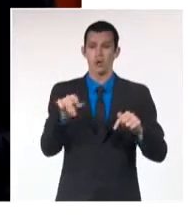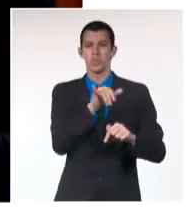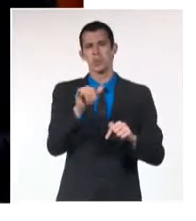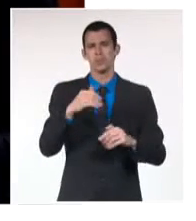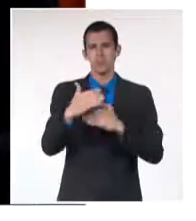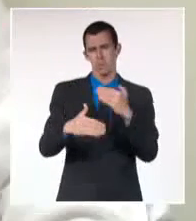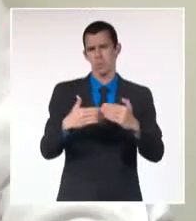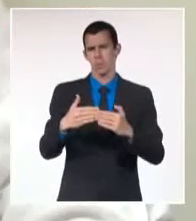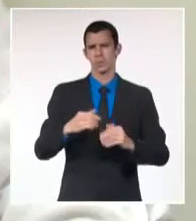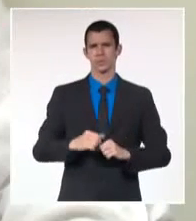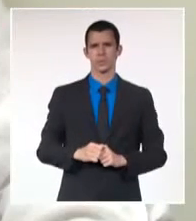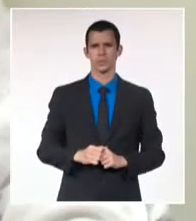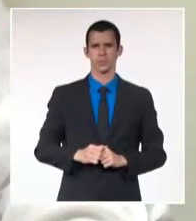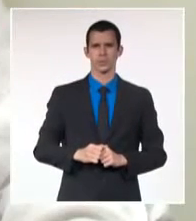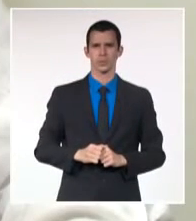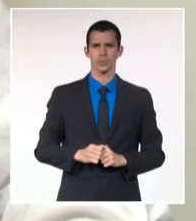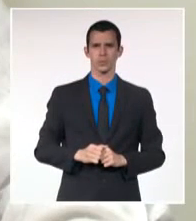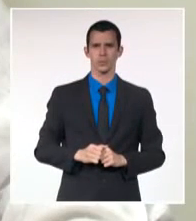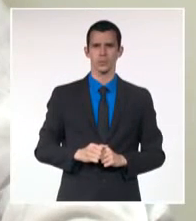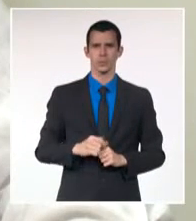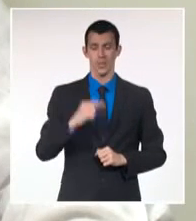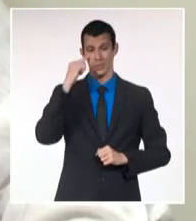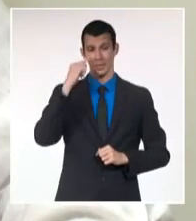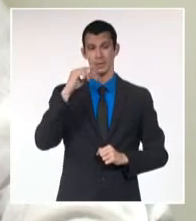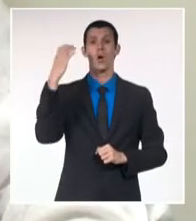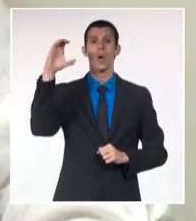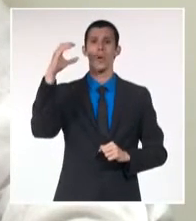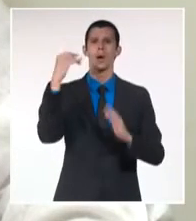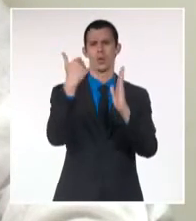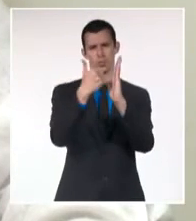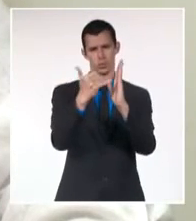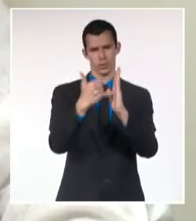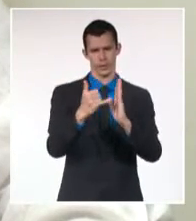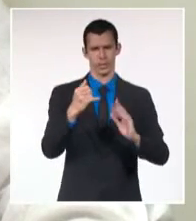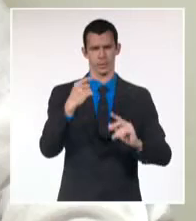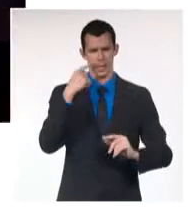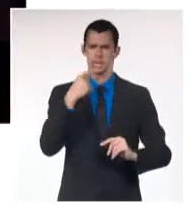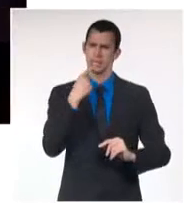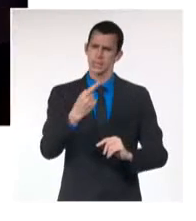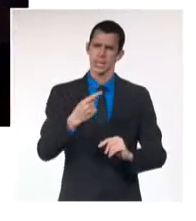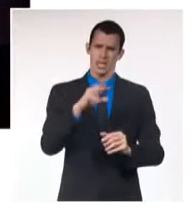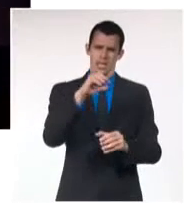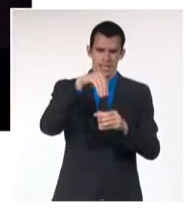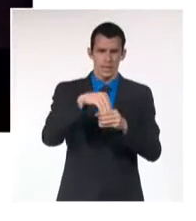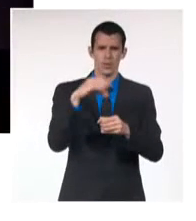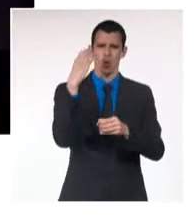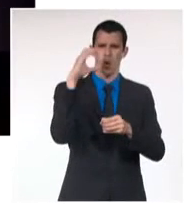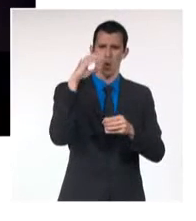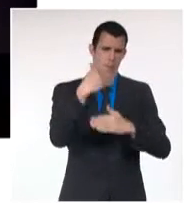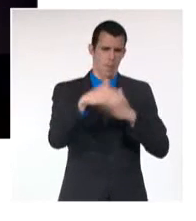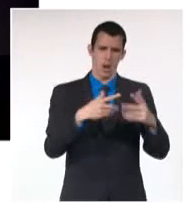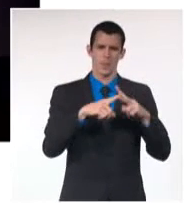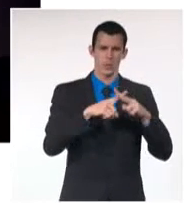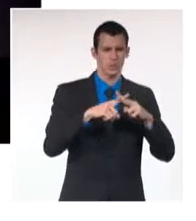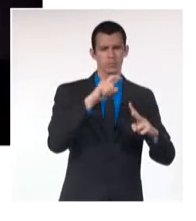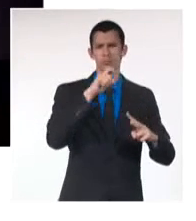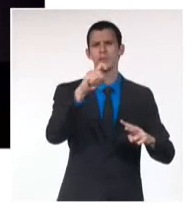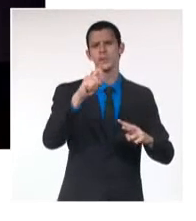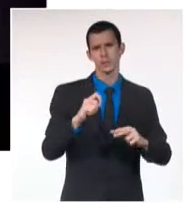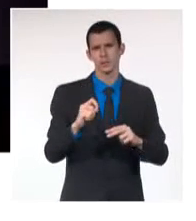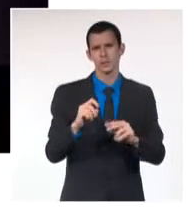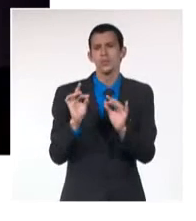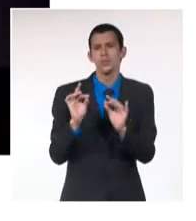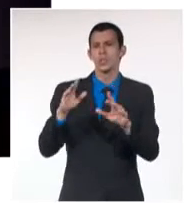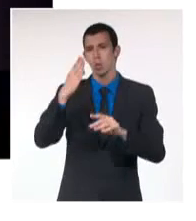elemento clave en alcanzar la paz en Colombia, y por qué consideran que Cuba no debe estar en esa lista. Y hay que